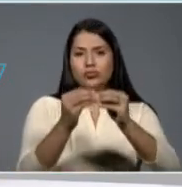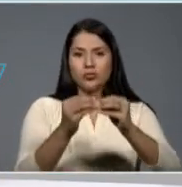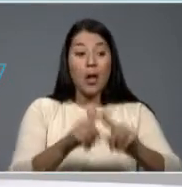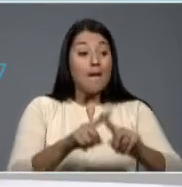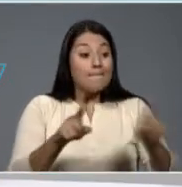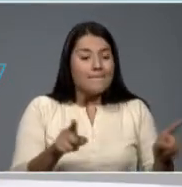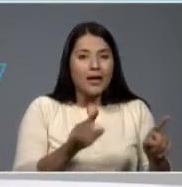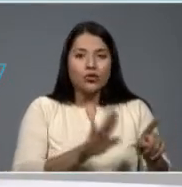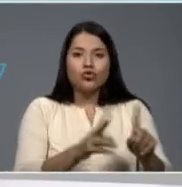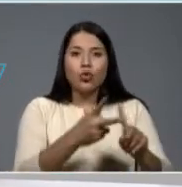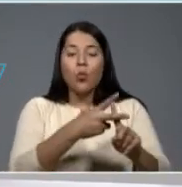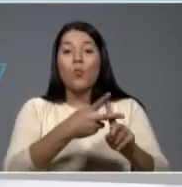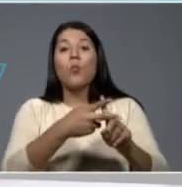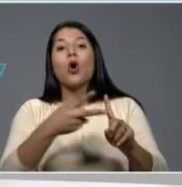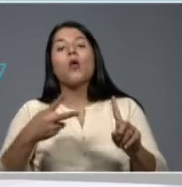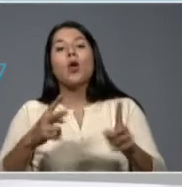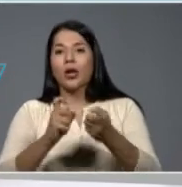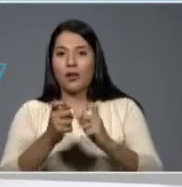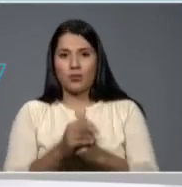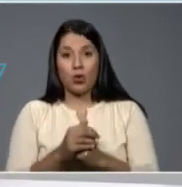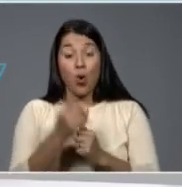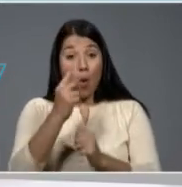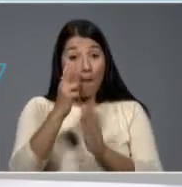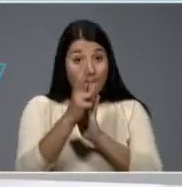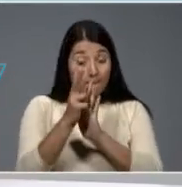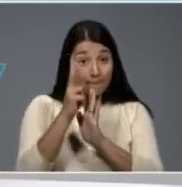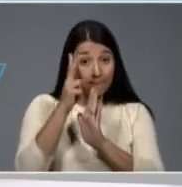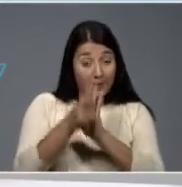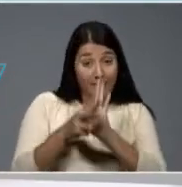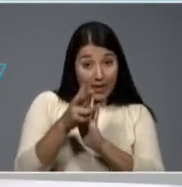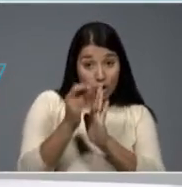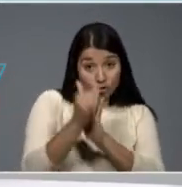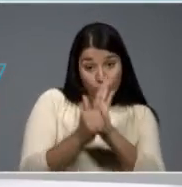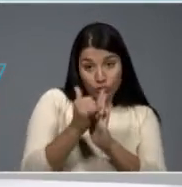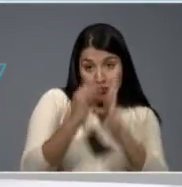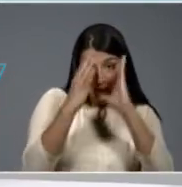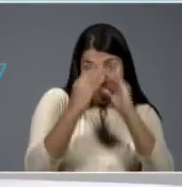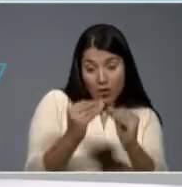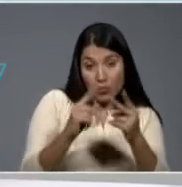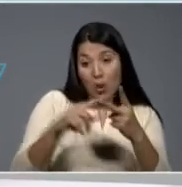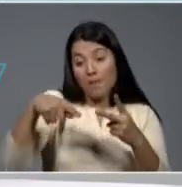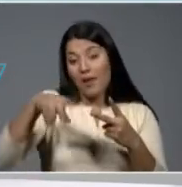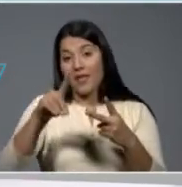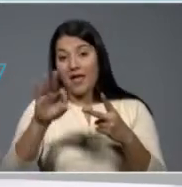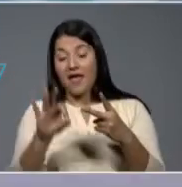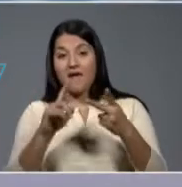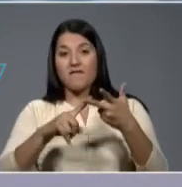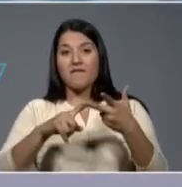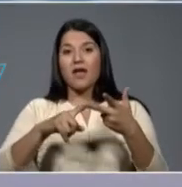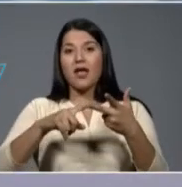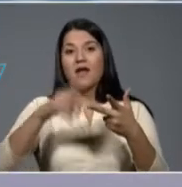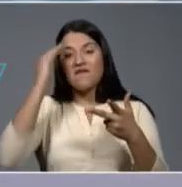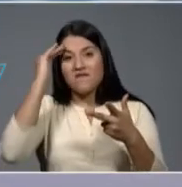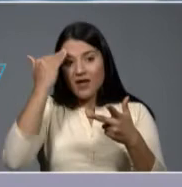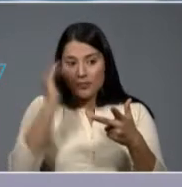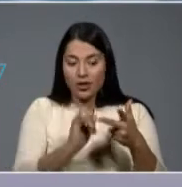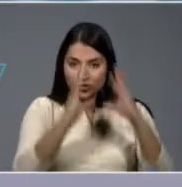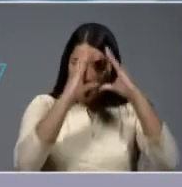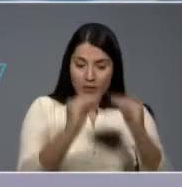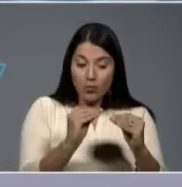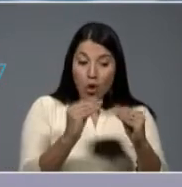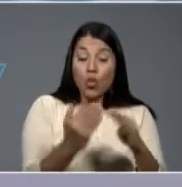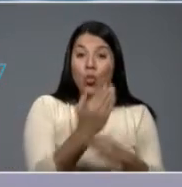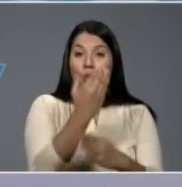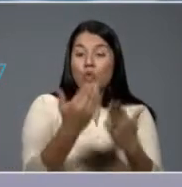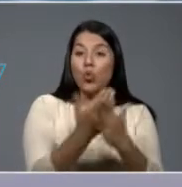porque el vocabulario ha cambiado. Un vídeo de YouTube es información hoy día, un blog de Facebook, un PDF, un post de Facebook es información y es el nuevo